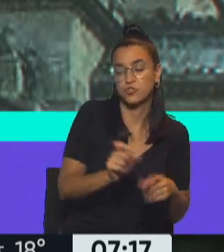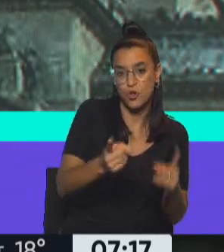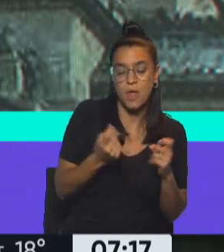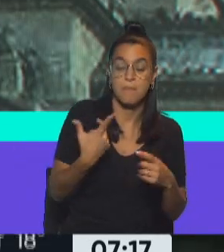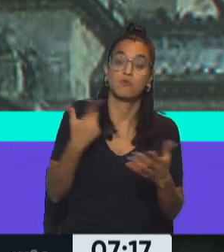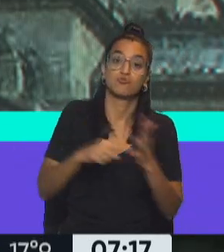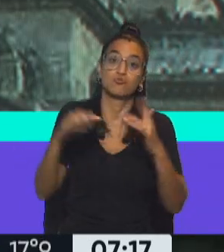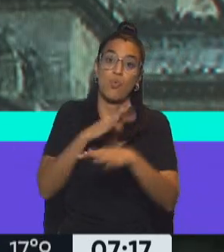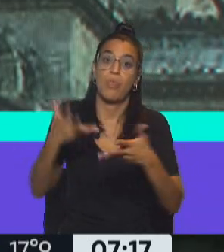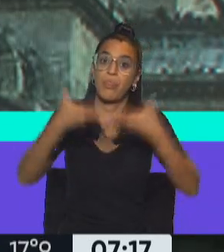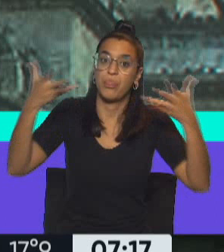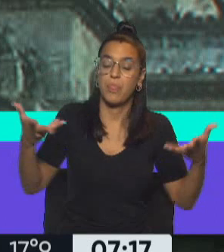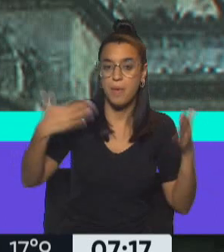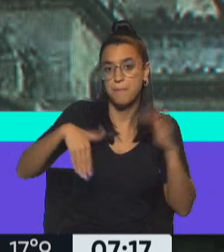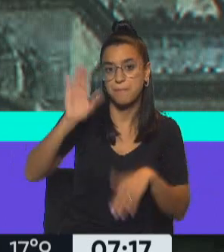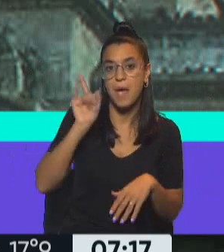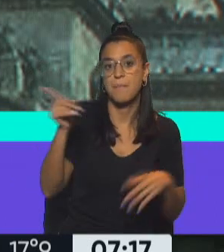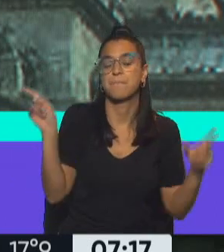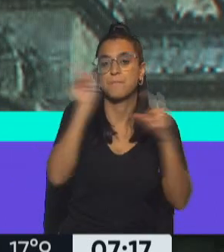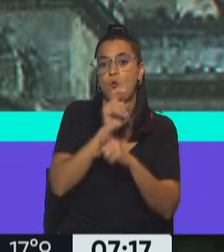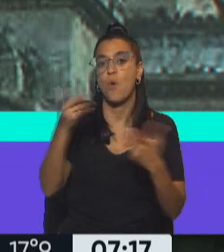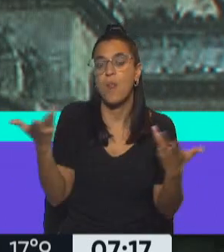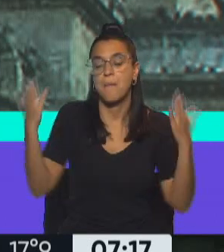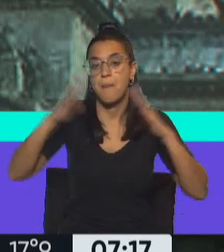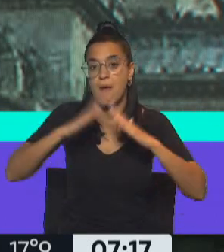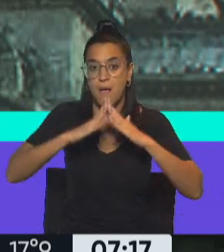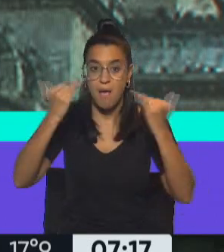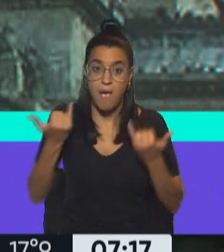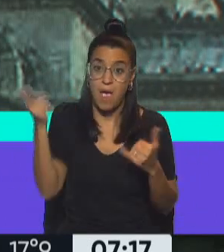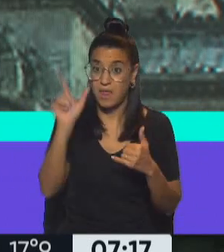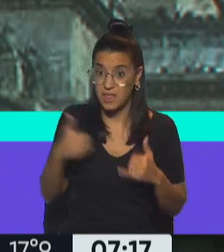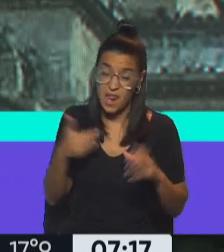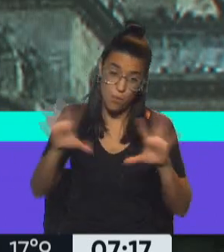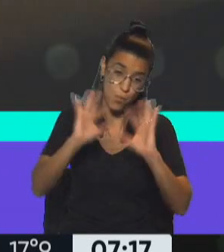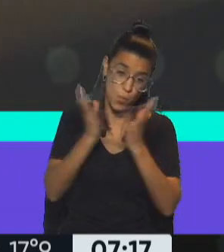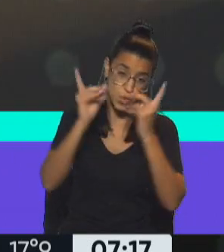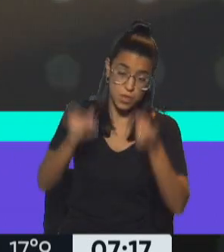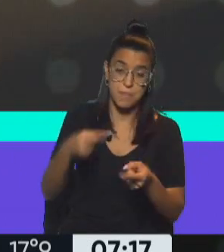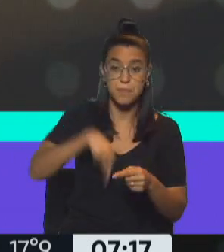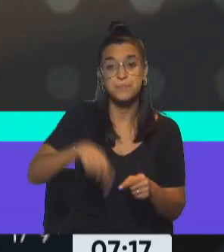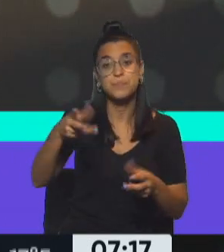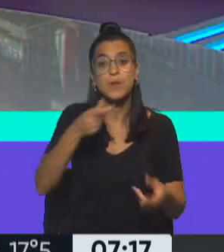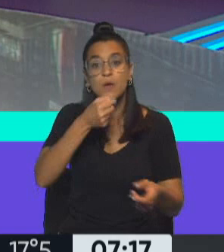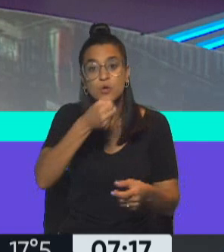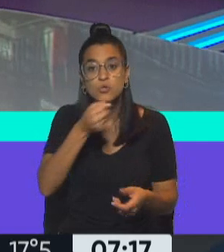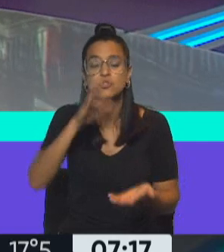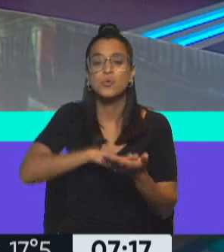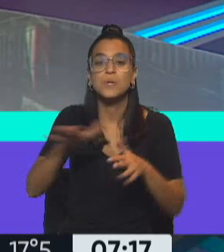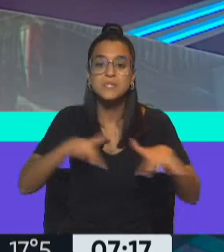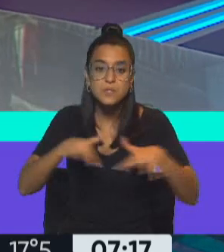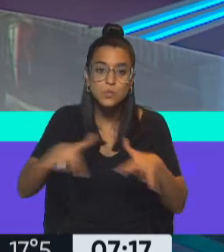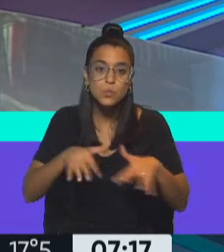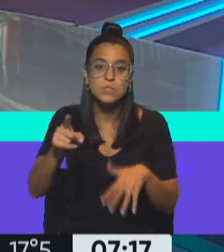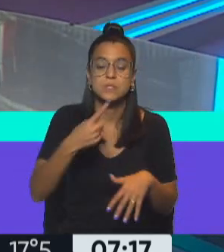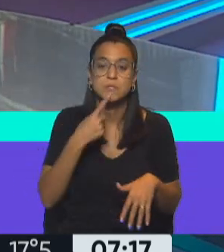grandes ciudades, sobre todo, tenés los problemas habitacionales en Argentina y en el mundo también. Flor, compartimos una nota sobre la situación justamente que